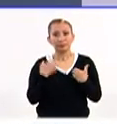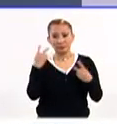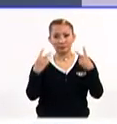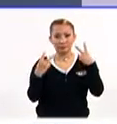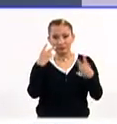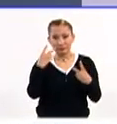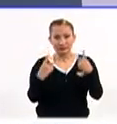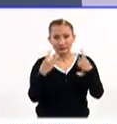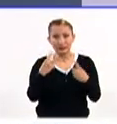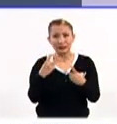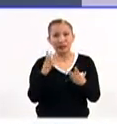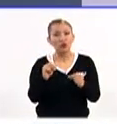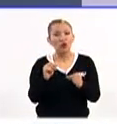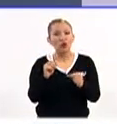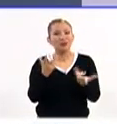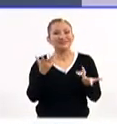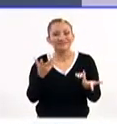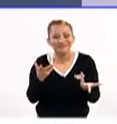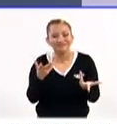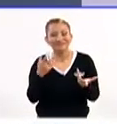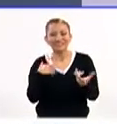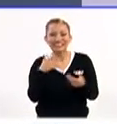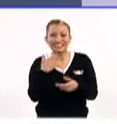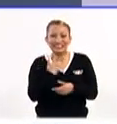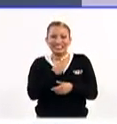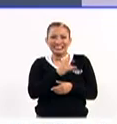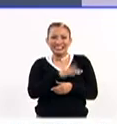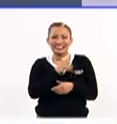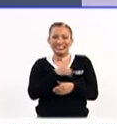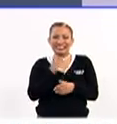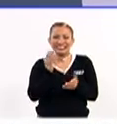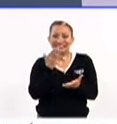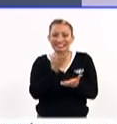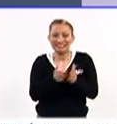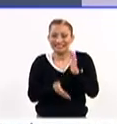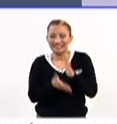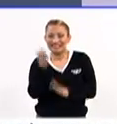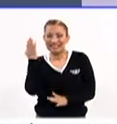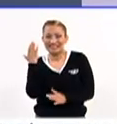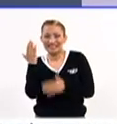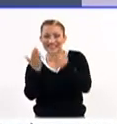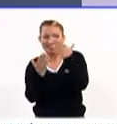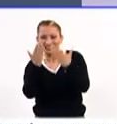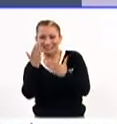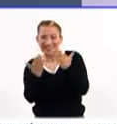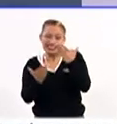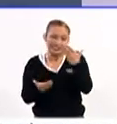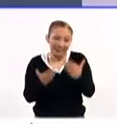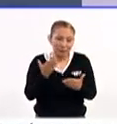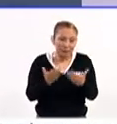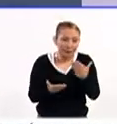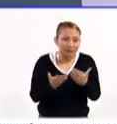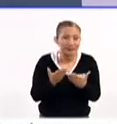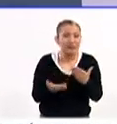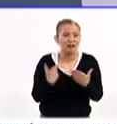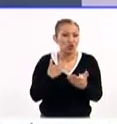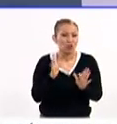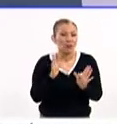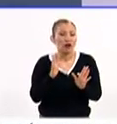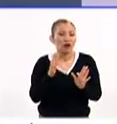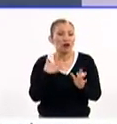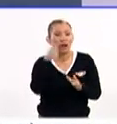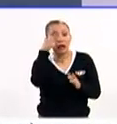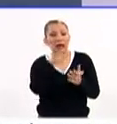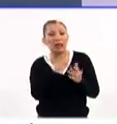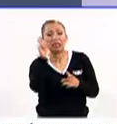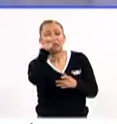están viendo y que no se han atrevido a lo mejor a arriesgarse por una de estas oportunidades que a veces uno no los toma porque